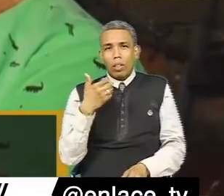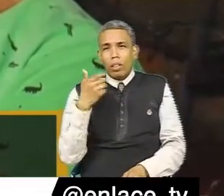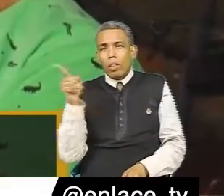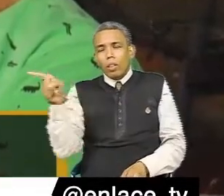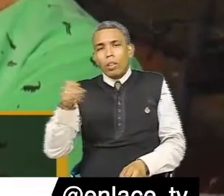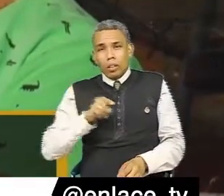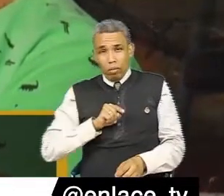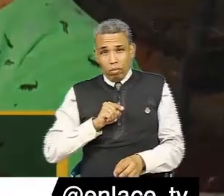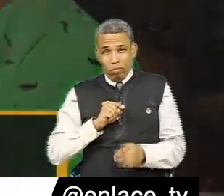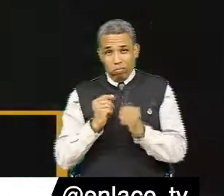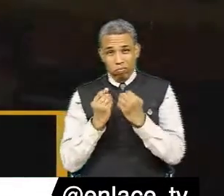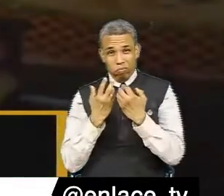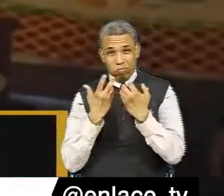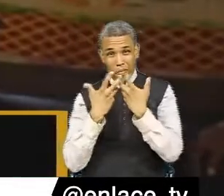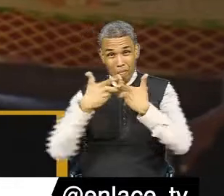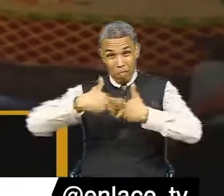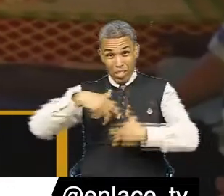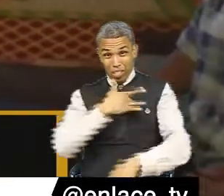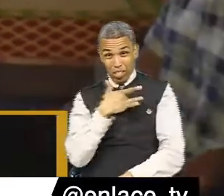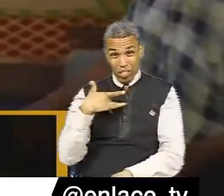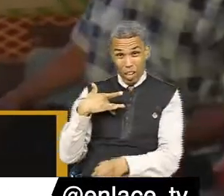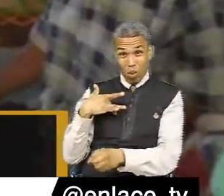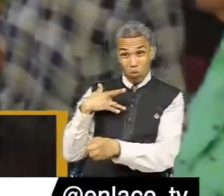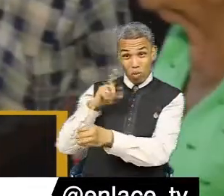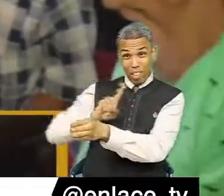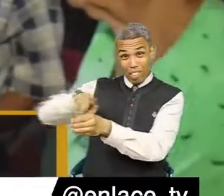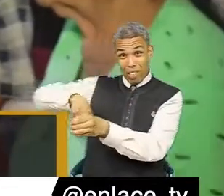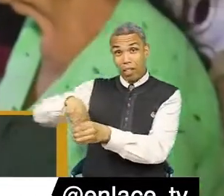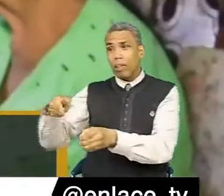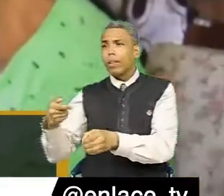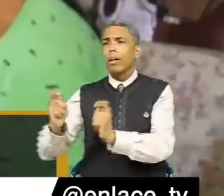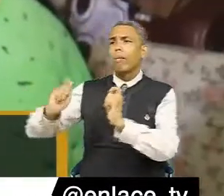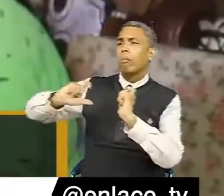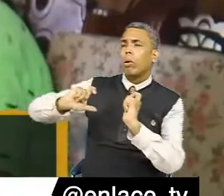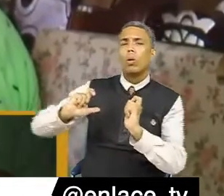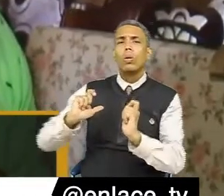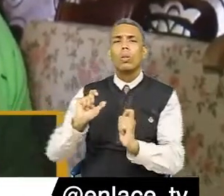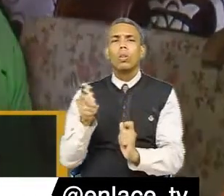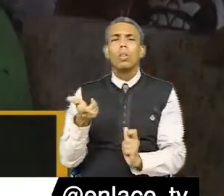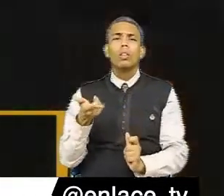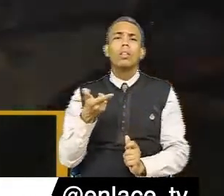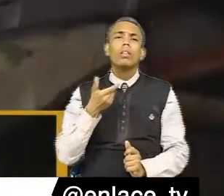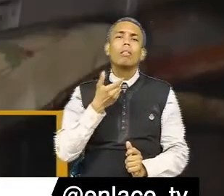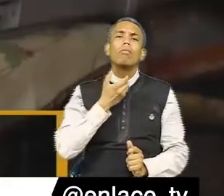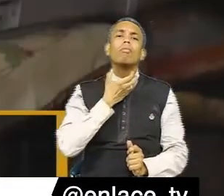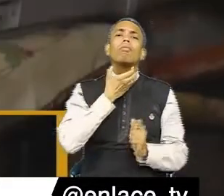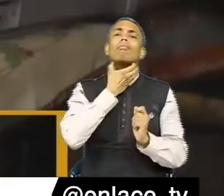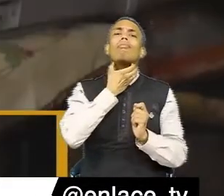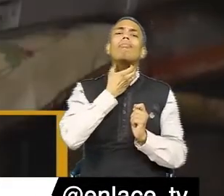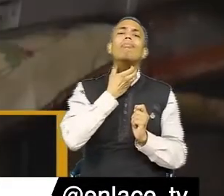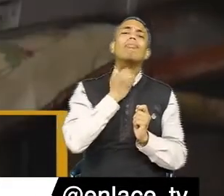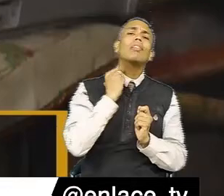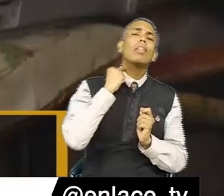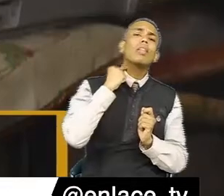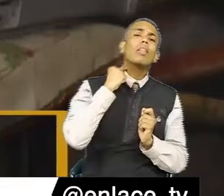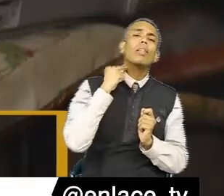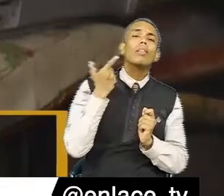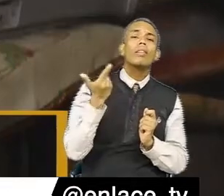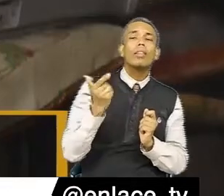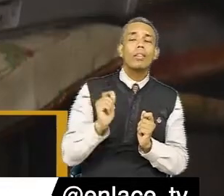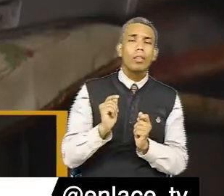que al parecer no le ha hecho exámenes que necesita para saber qué ha pasado con el tumor en su cuello cada rato me siento bien y otras ratas